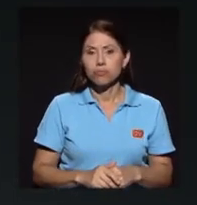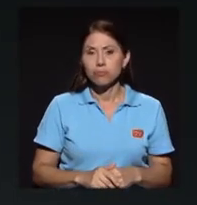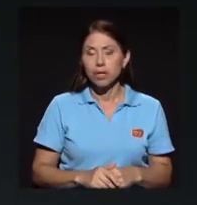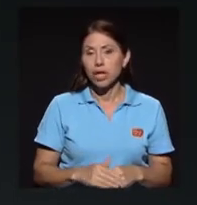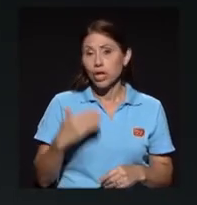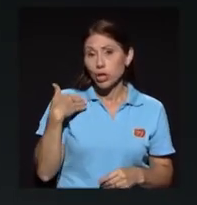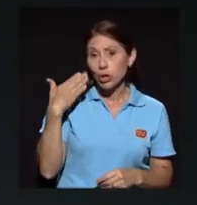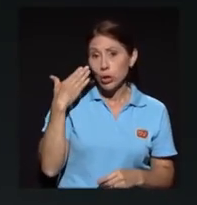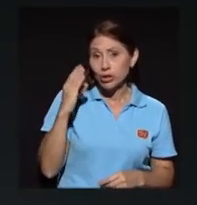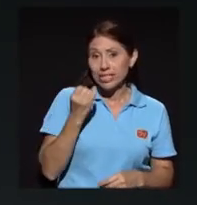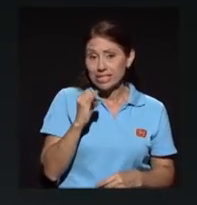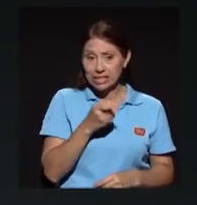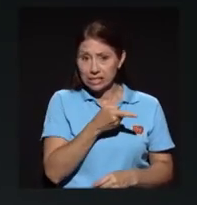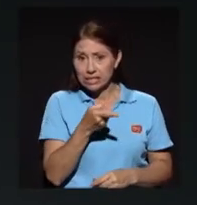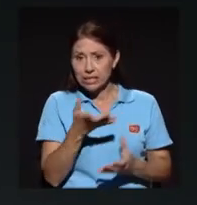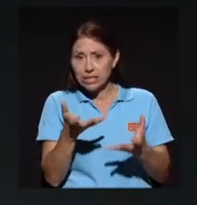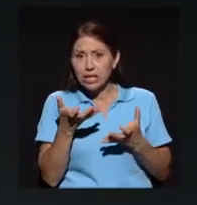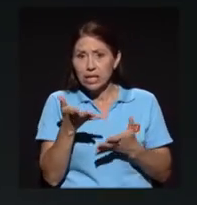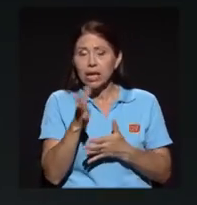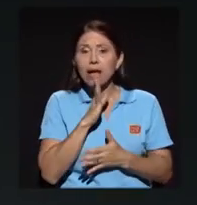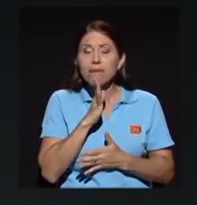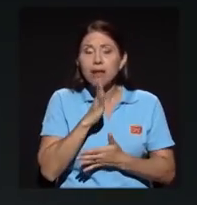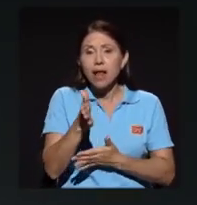no sé si quieren referir algo de